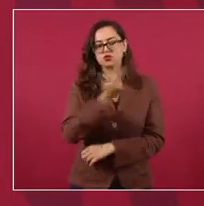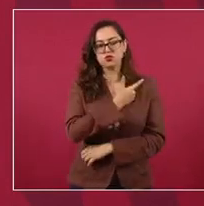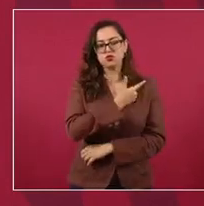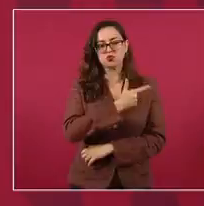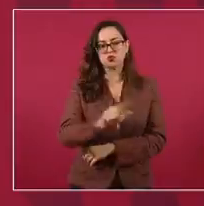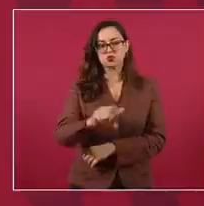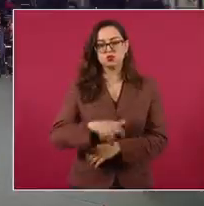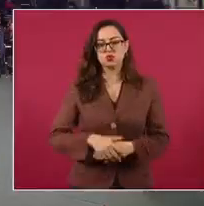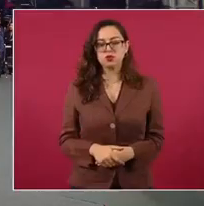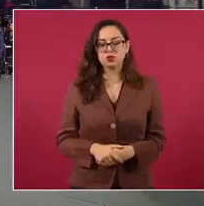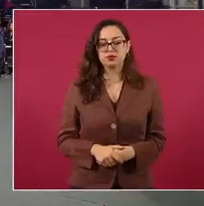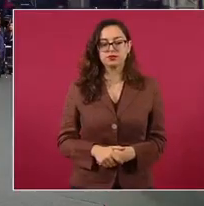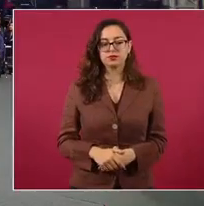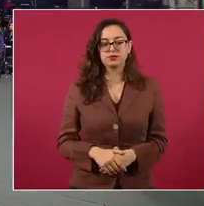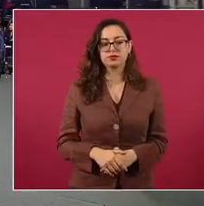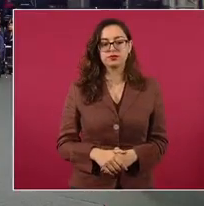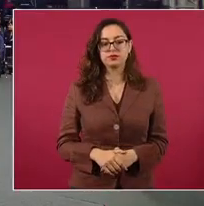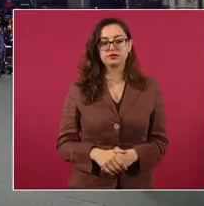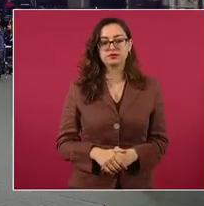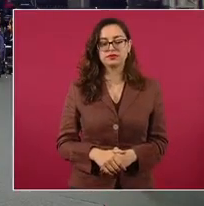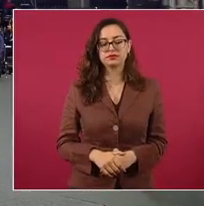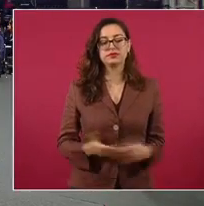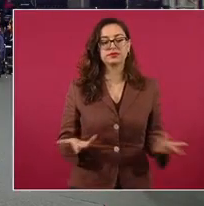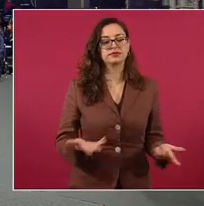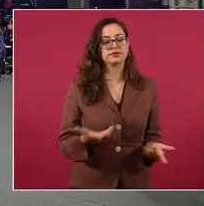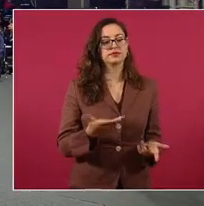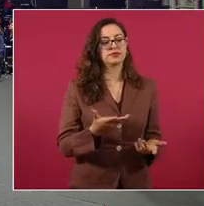esa película? El infierno.